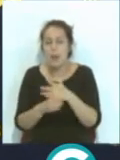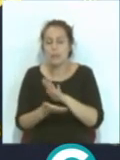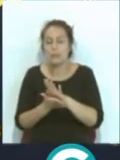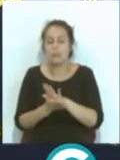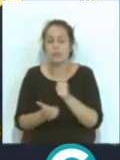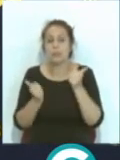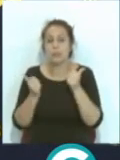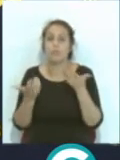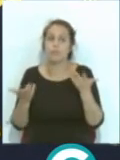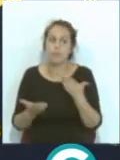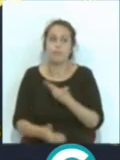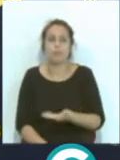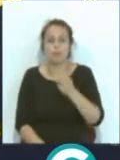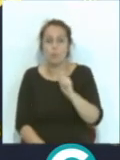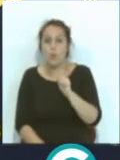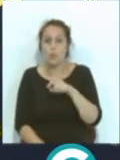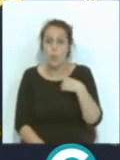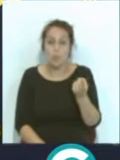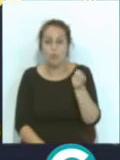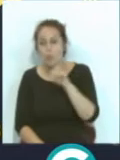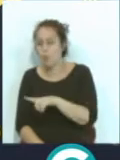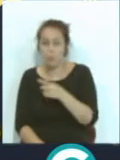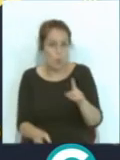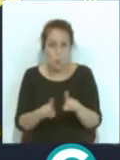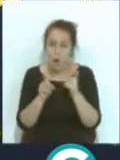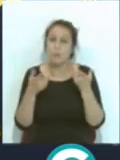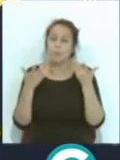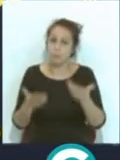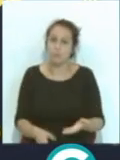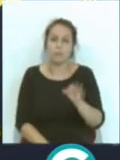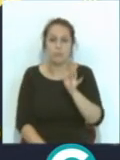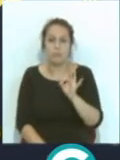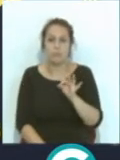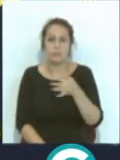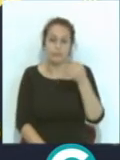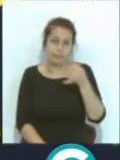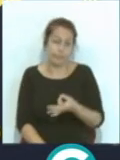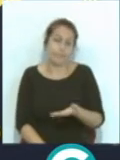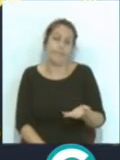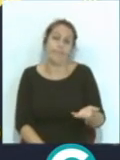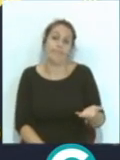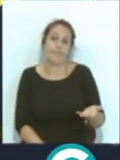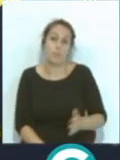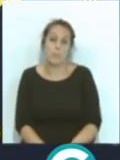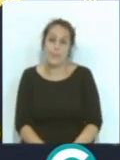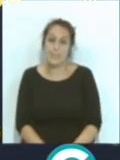tranquilos. Entonces la importancia de los puntos tanto es uno como otro. Lo que sí es verdad, que seguramente tienes